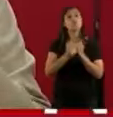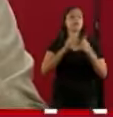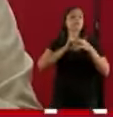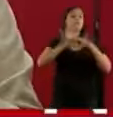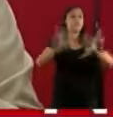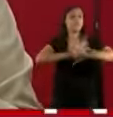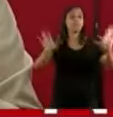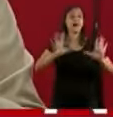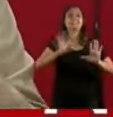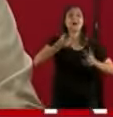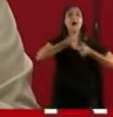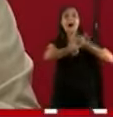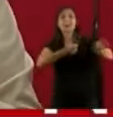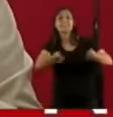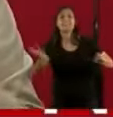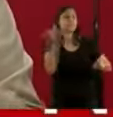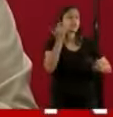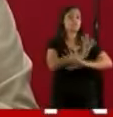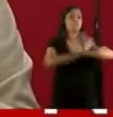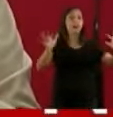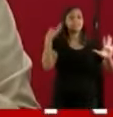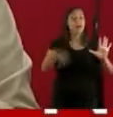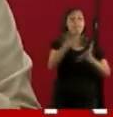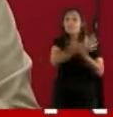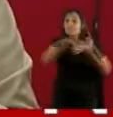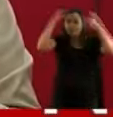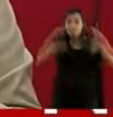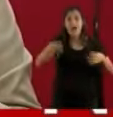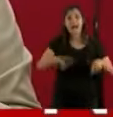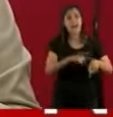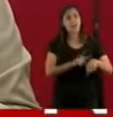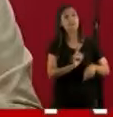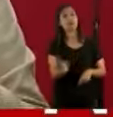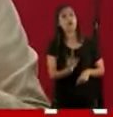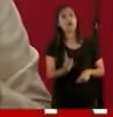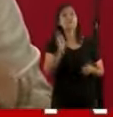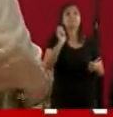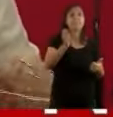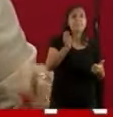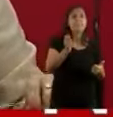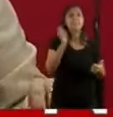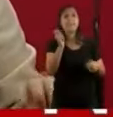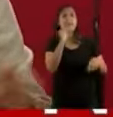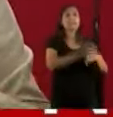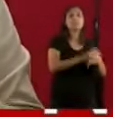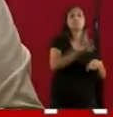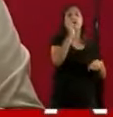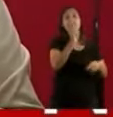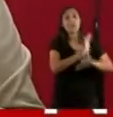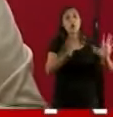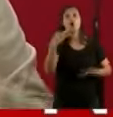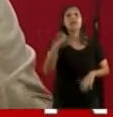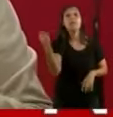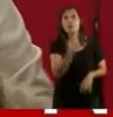de narcocriminales. Por eso, acá no es una cuestión de quién hace la operación, sino